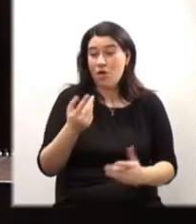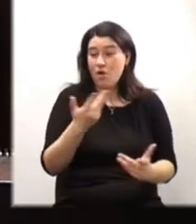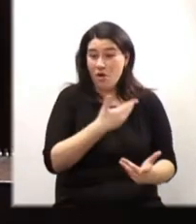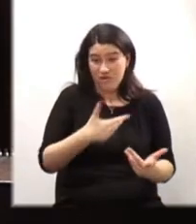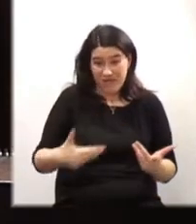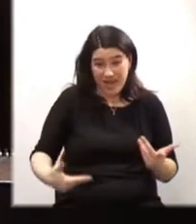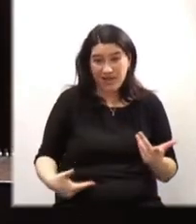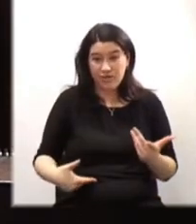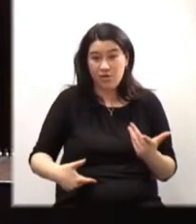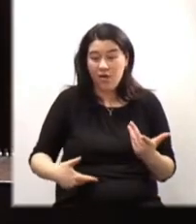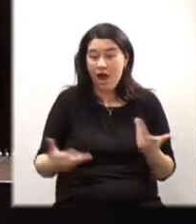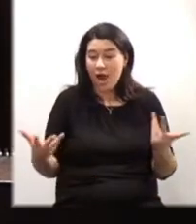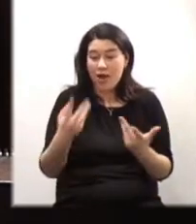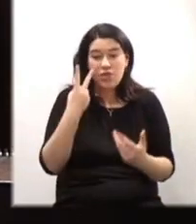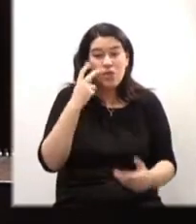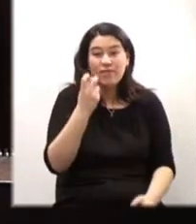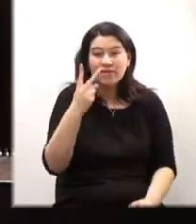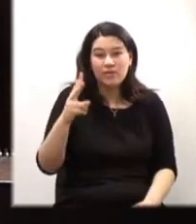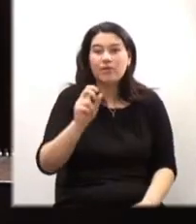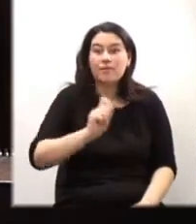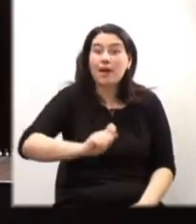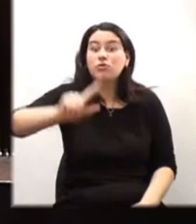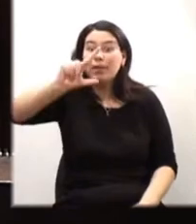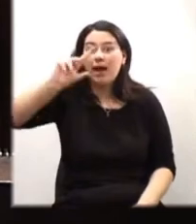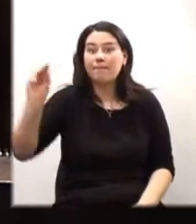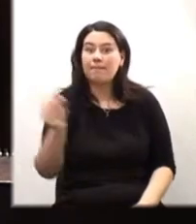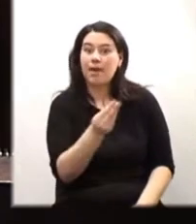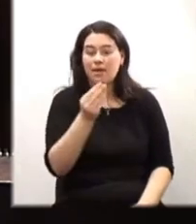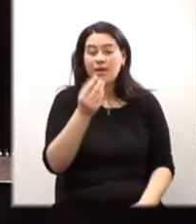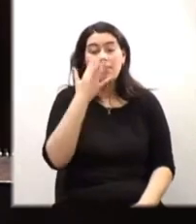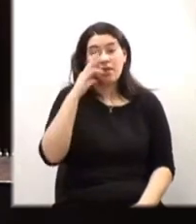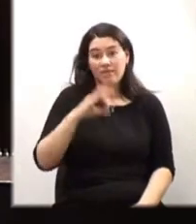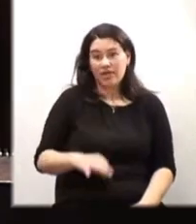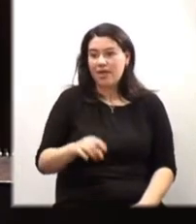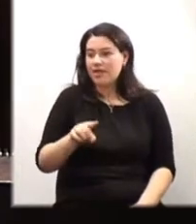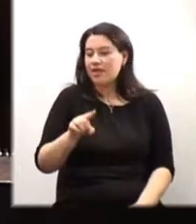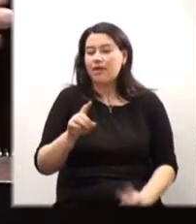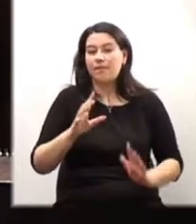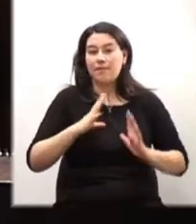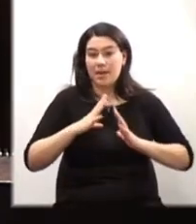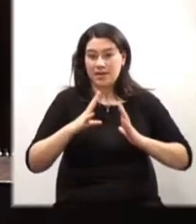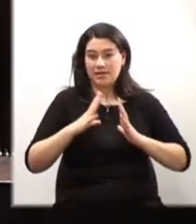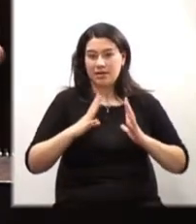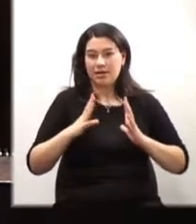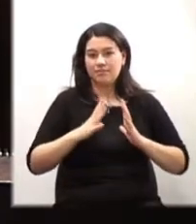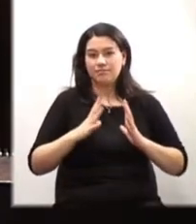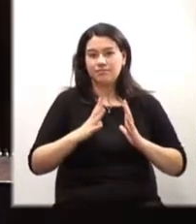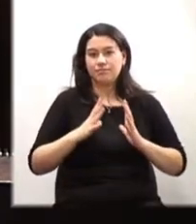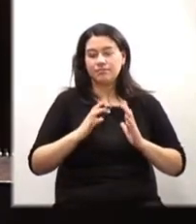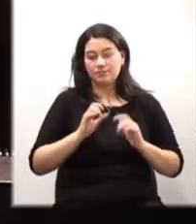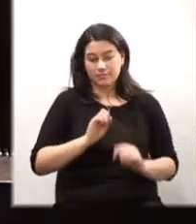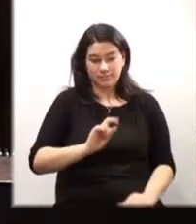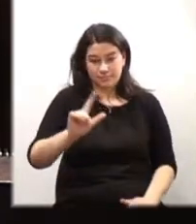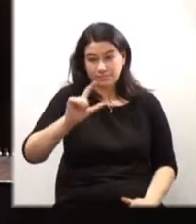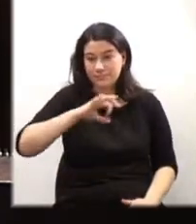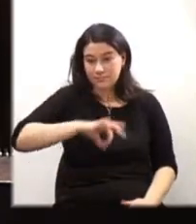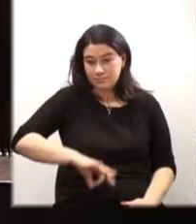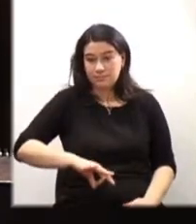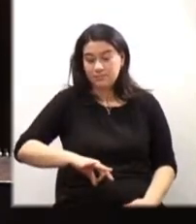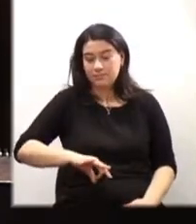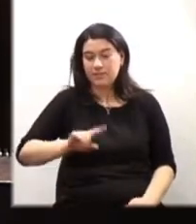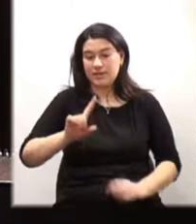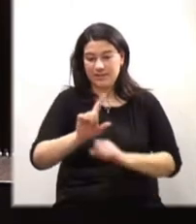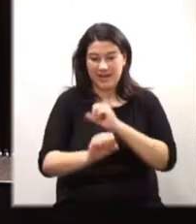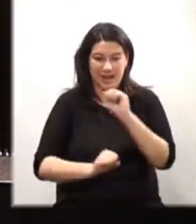déficit fiscal de 2019, porque por efecto en las pasividades del incremento de salarios reales que hubo